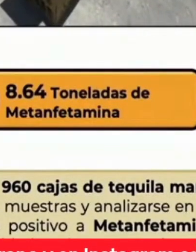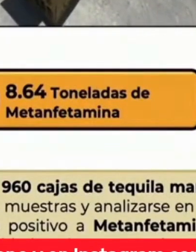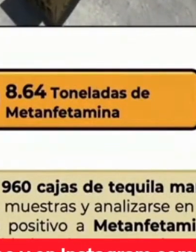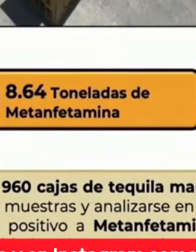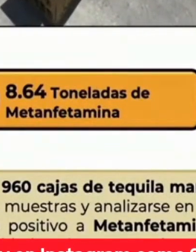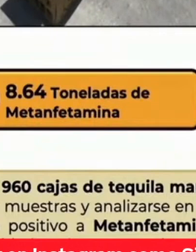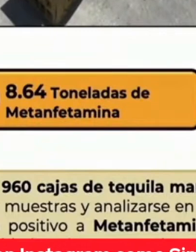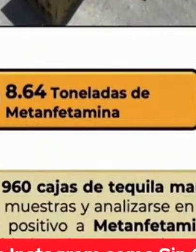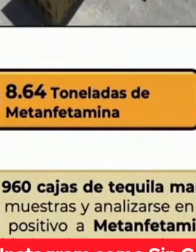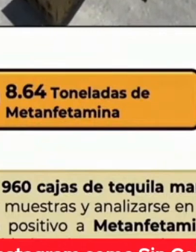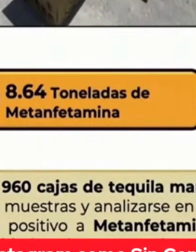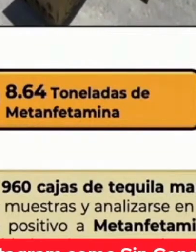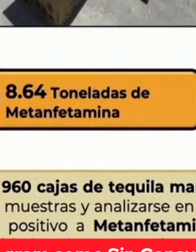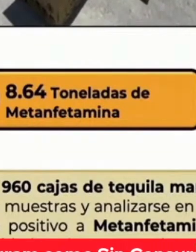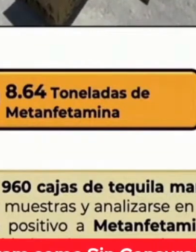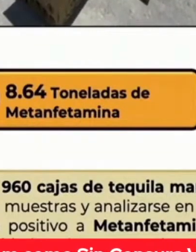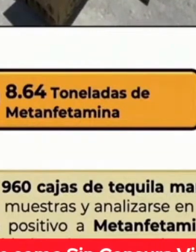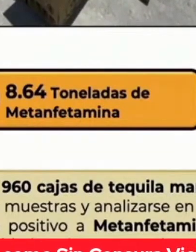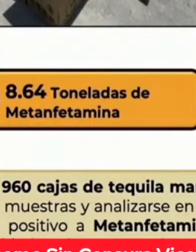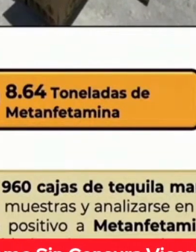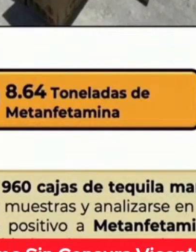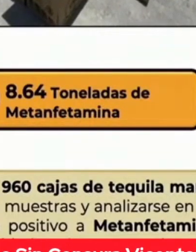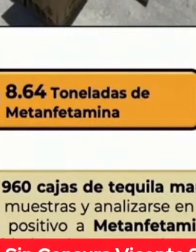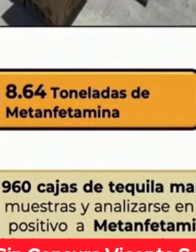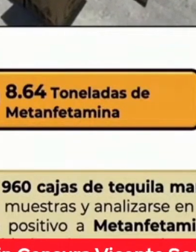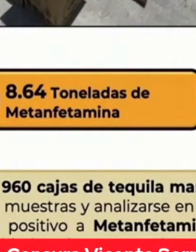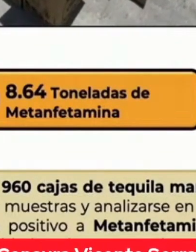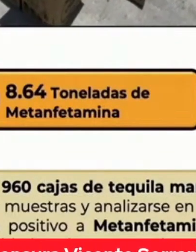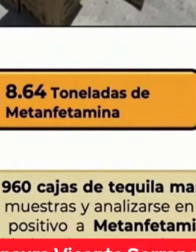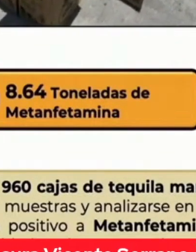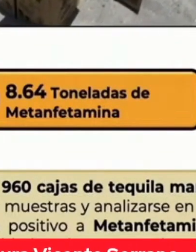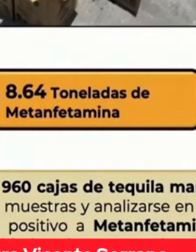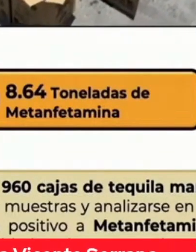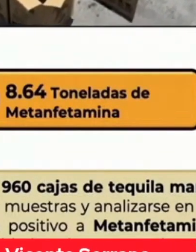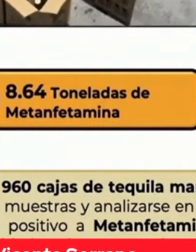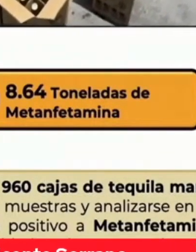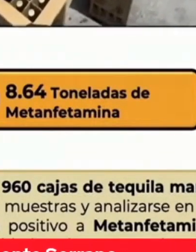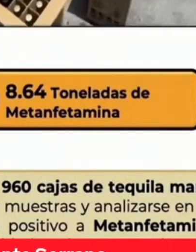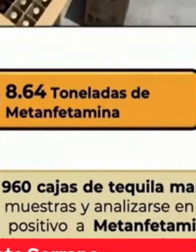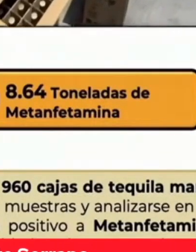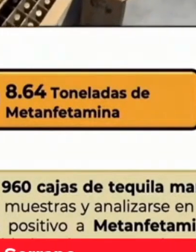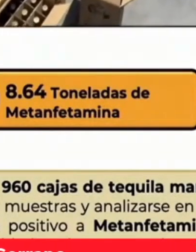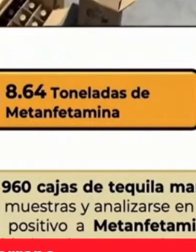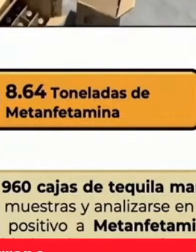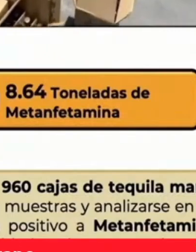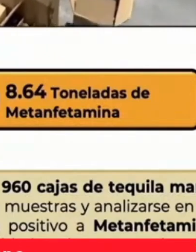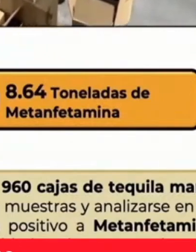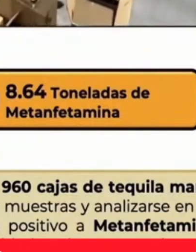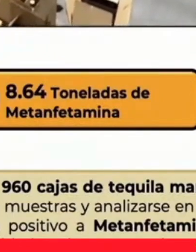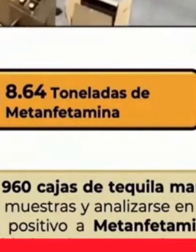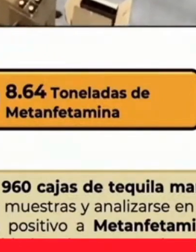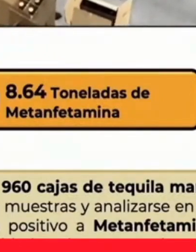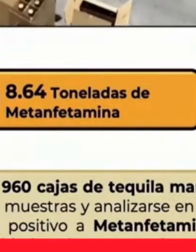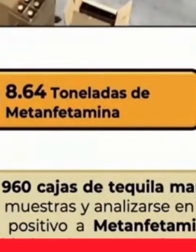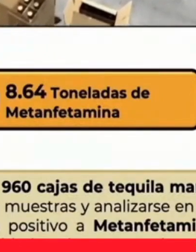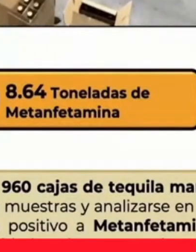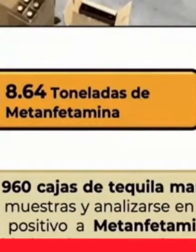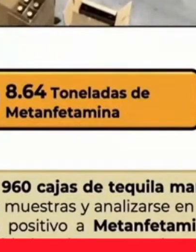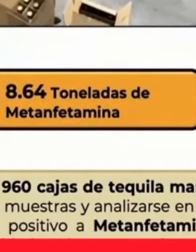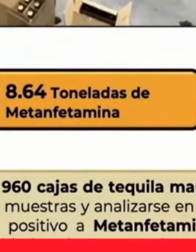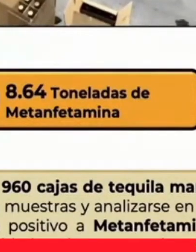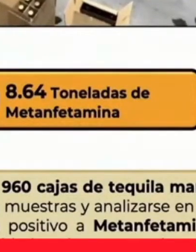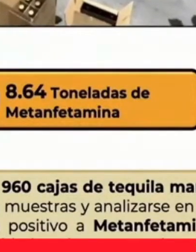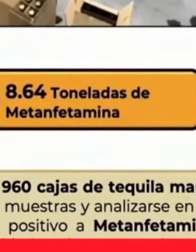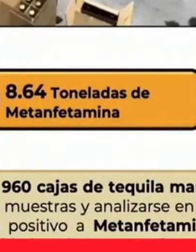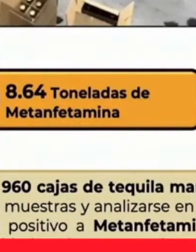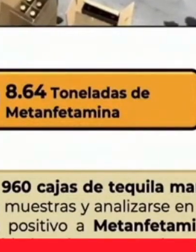con 9860 cajas de tequila marca Don Chicho reposado con un peso de 14.9